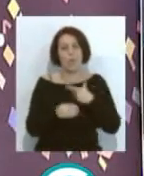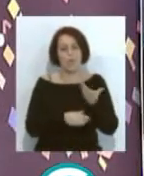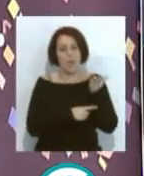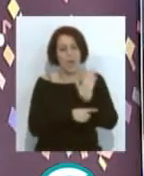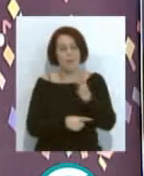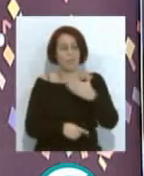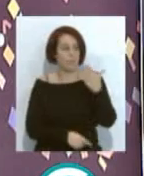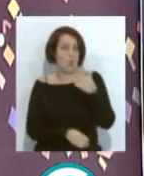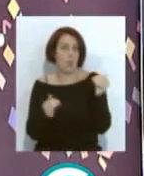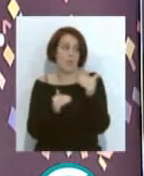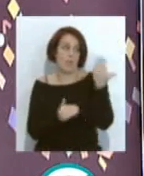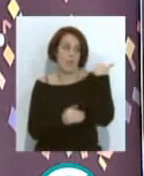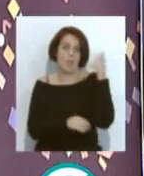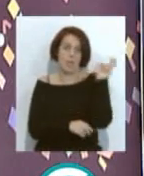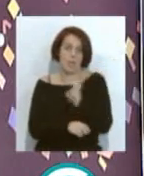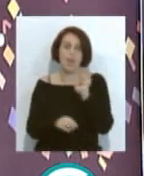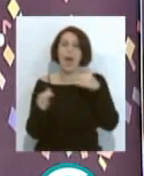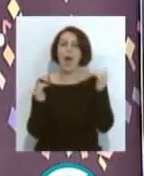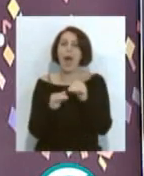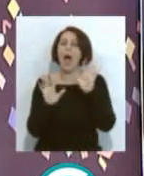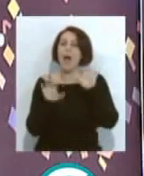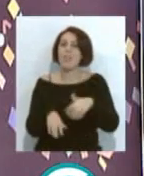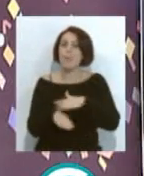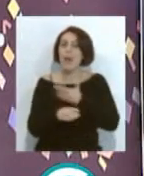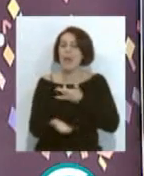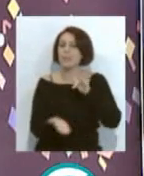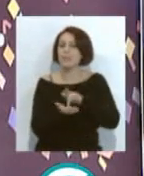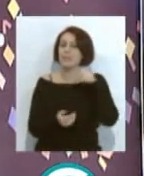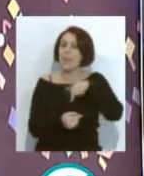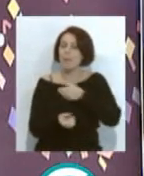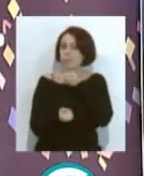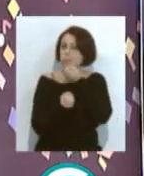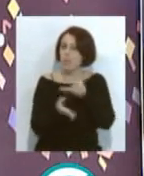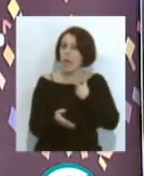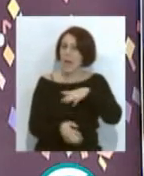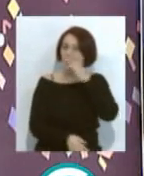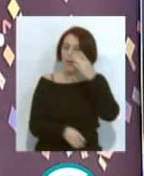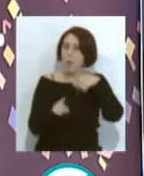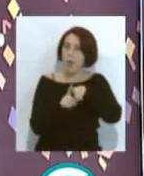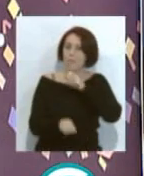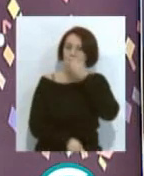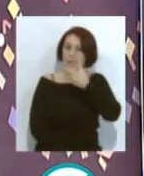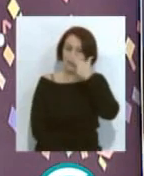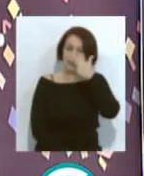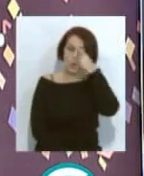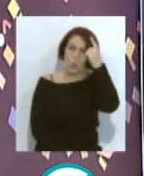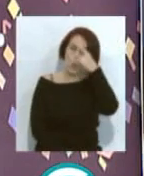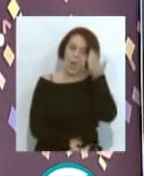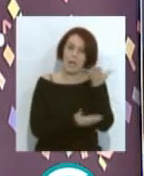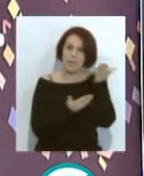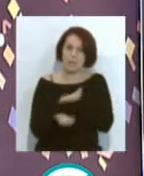pasado jueves a Cádiz para festejar, para celebrar esta declaración del carnaval como bien de interés cultural y que nos